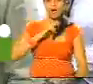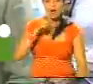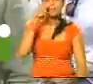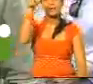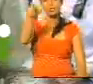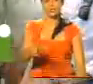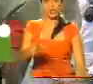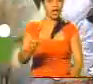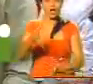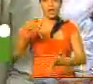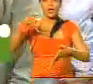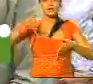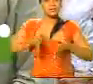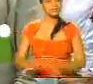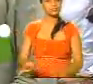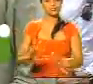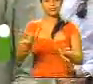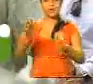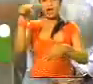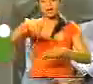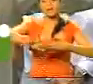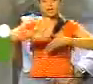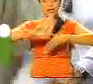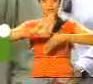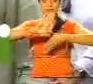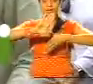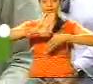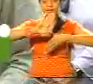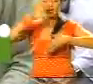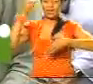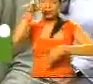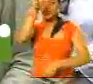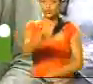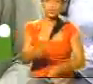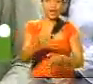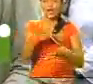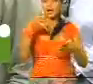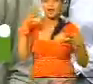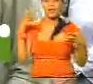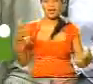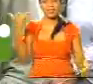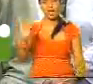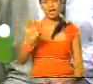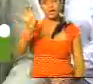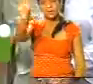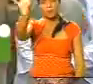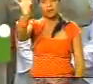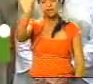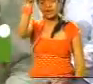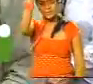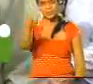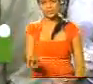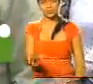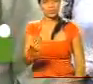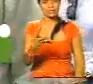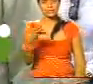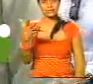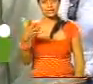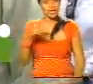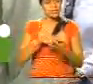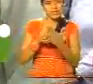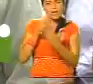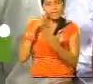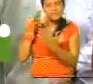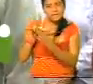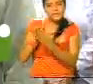que ha parido este continente, el hombre más grande que ha parido nuestra patria, el hombre más grande que inspira